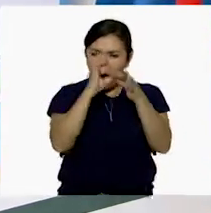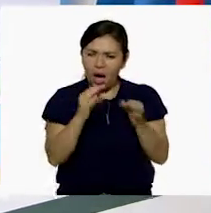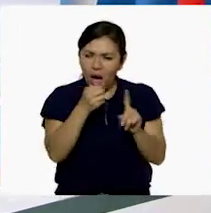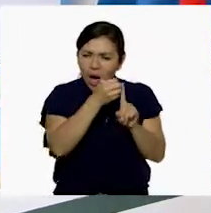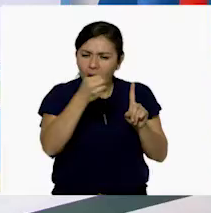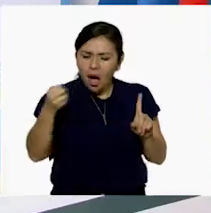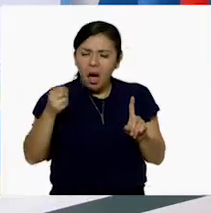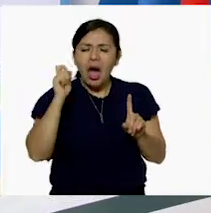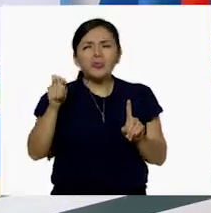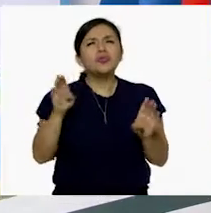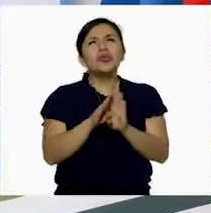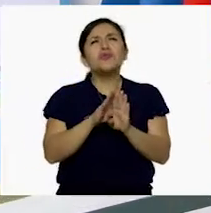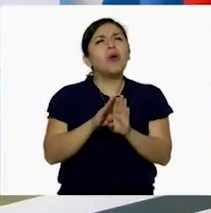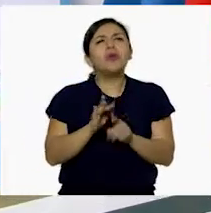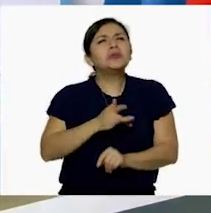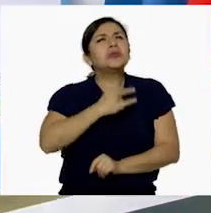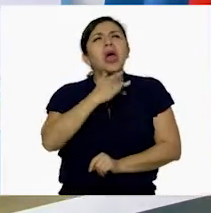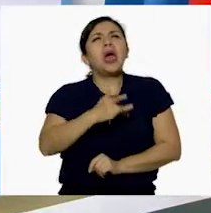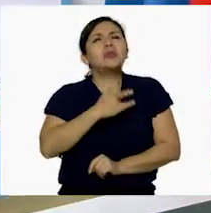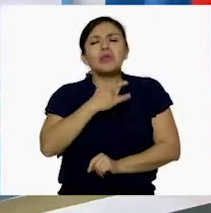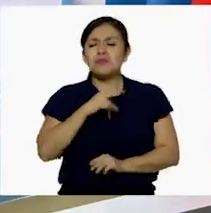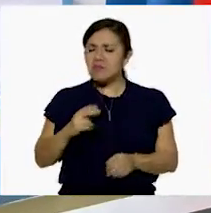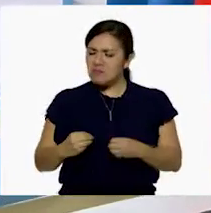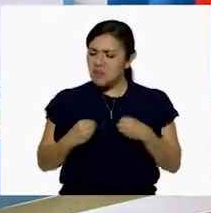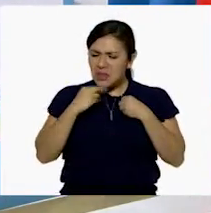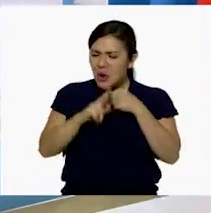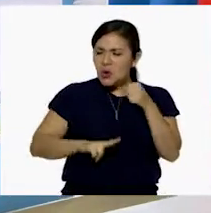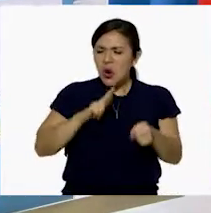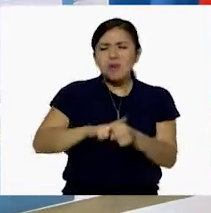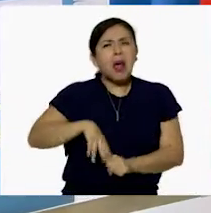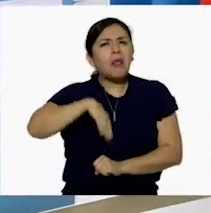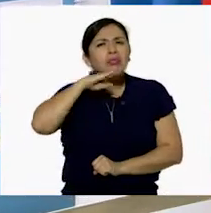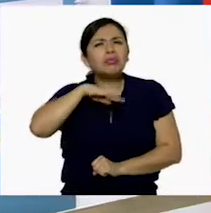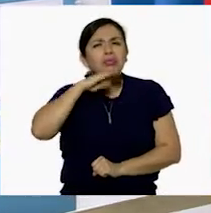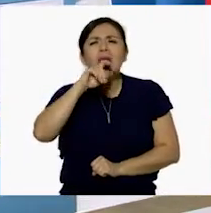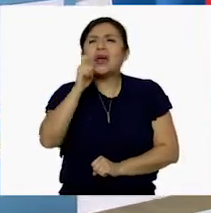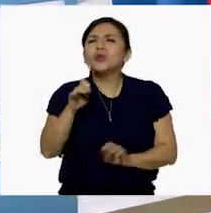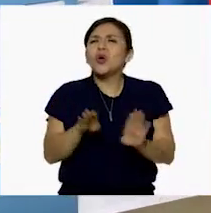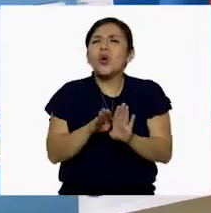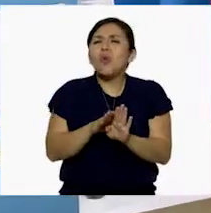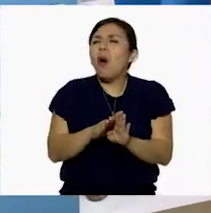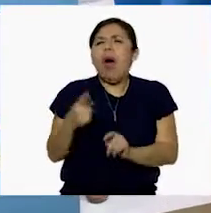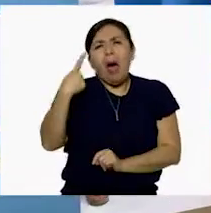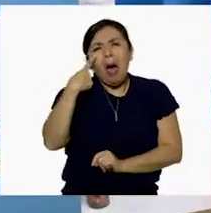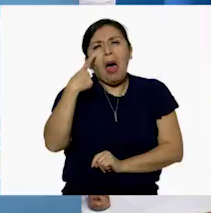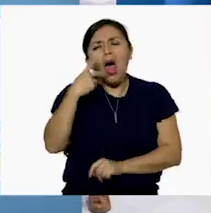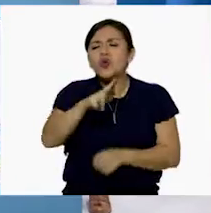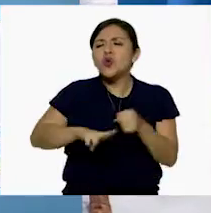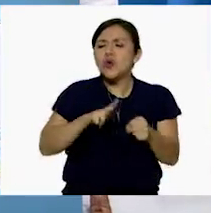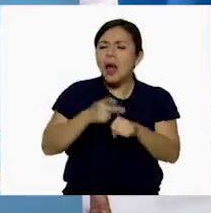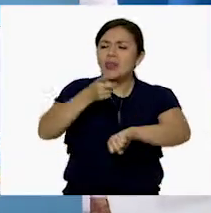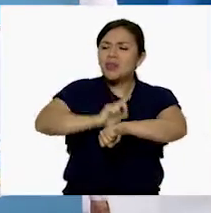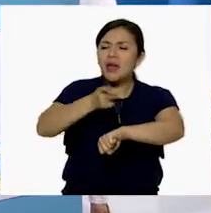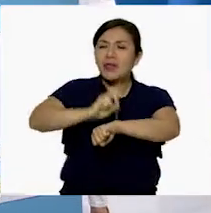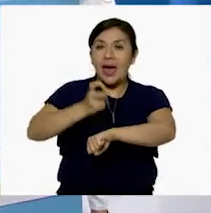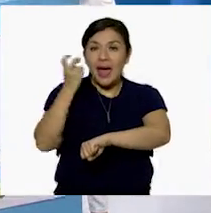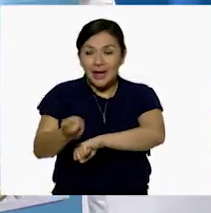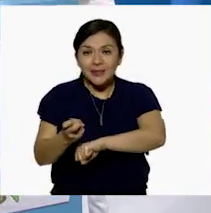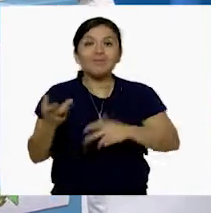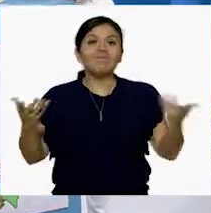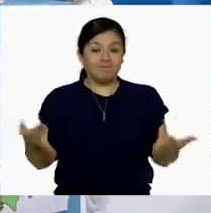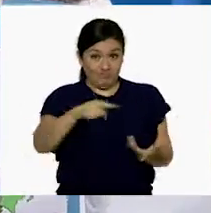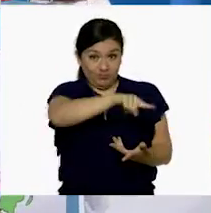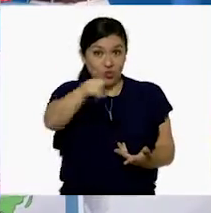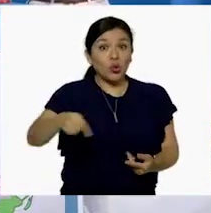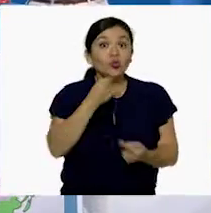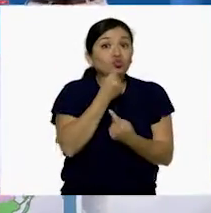o quizá todavía sea, parte de su vida cotidiana, es decir, una escena común de su día a día. Y en ese sentido, niñas